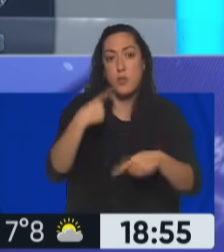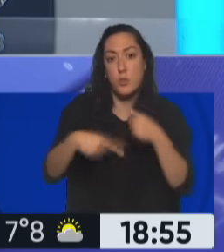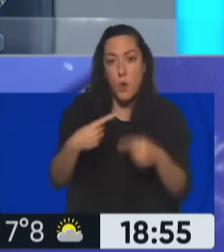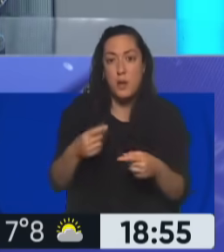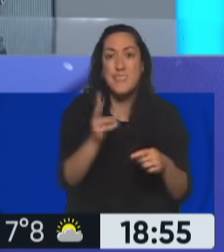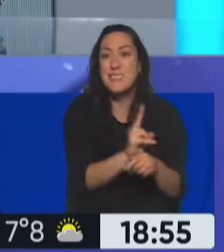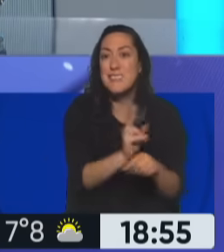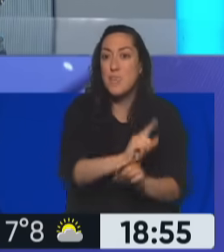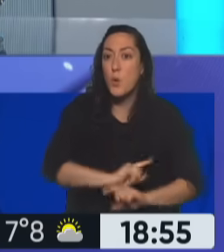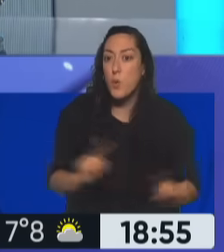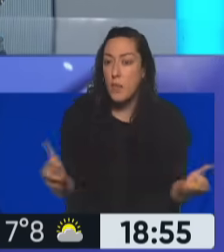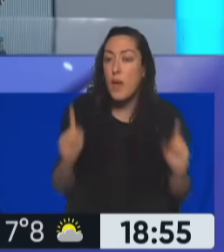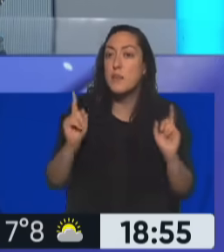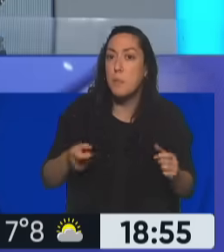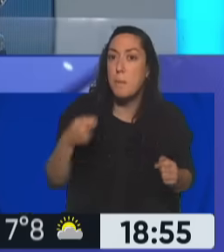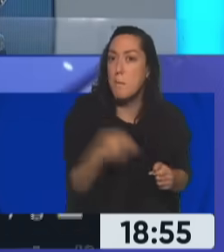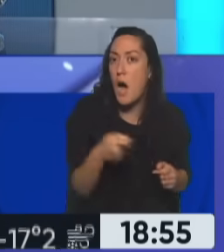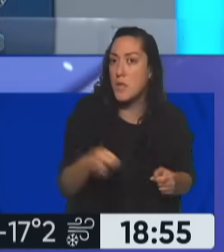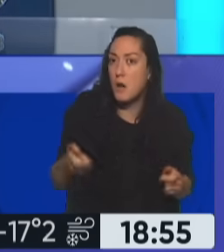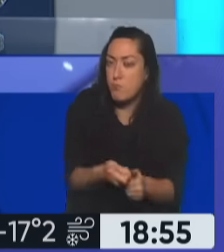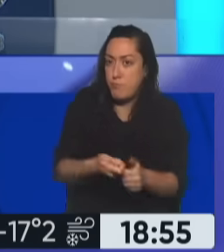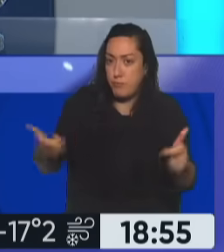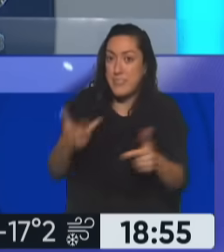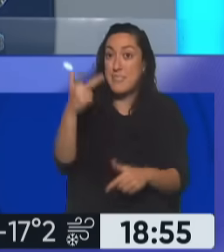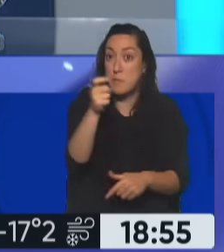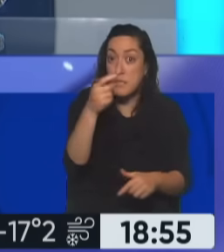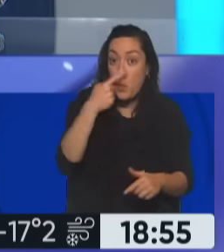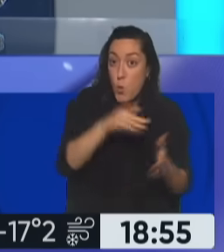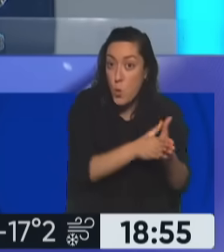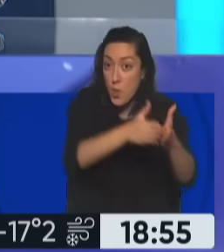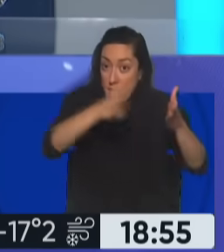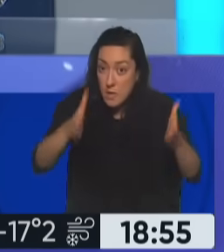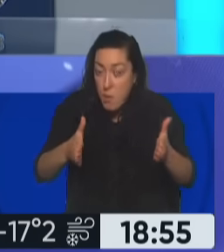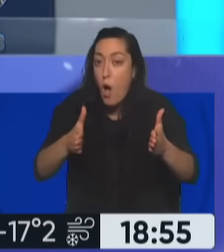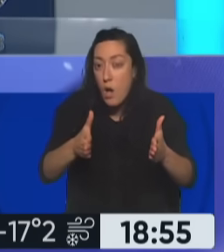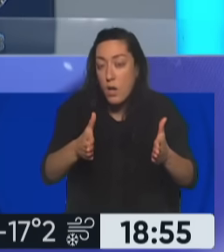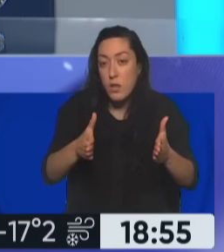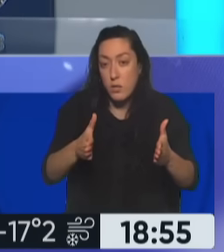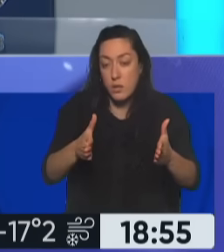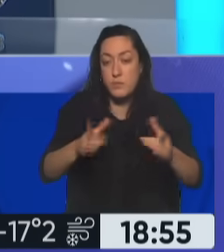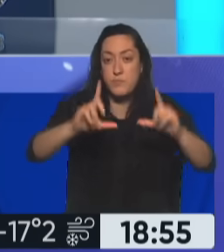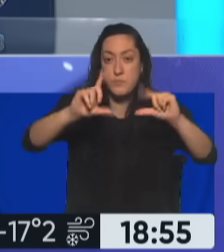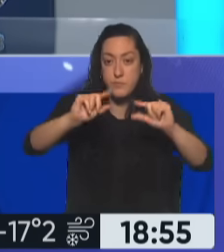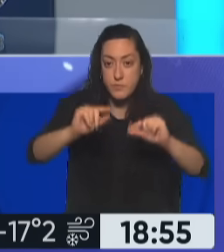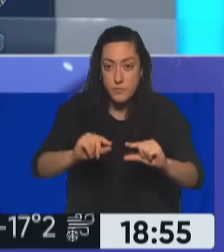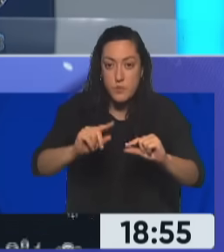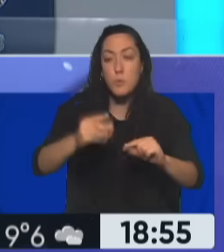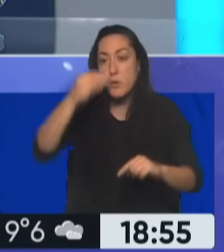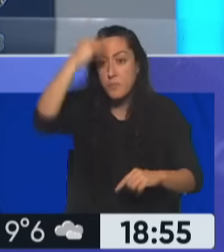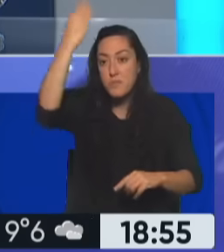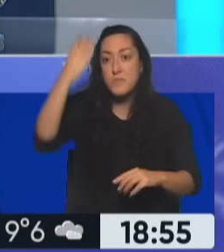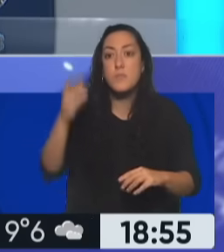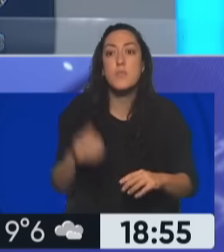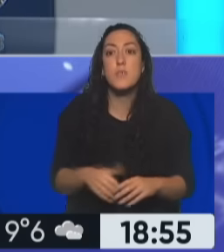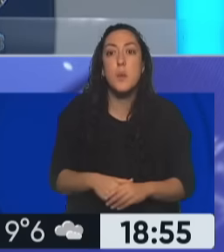aumentado mucho lo que tiene que ver la tasa de homicidios. De hecho, este trimestre, según digamos, los números que se manejan, incluso oficiales,